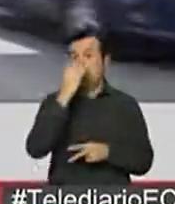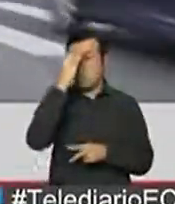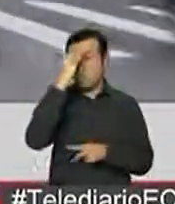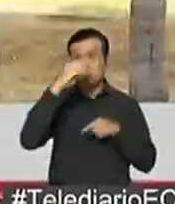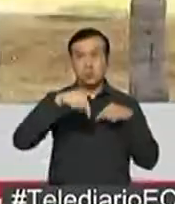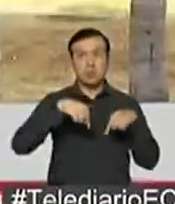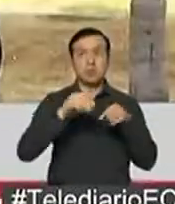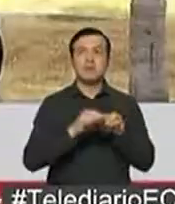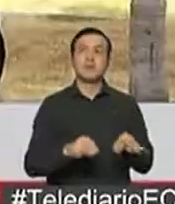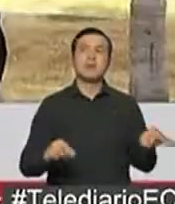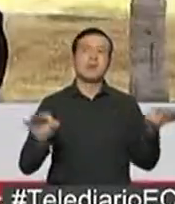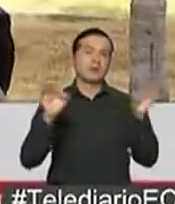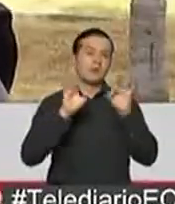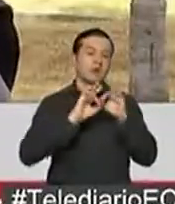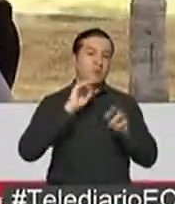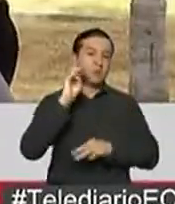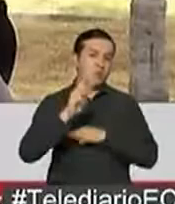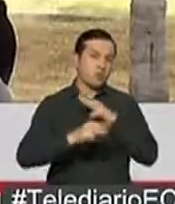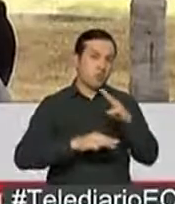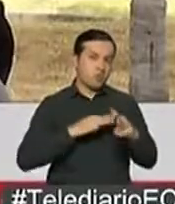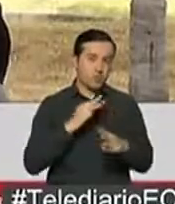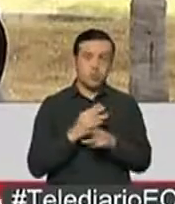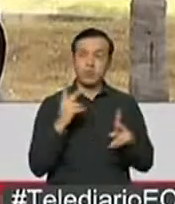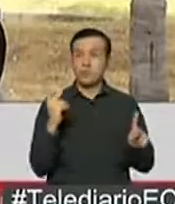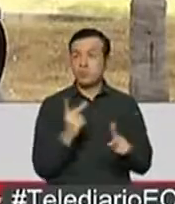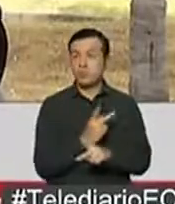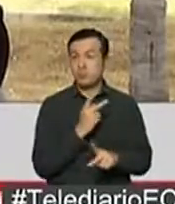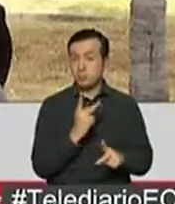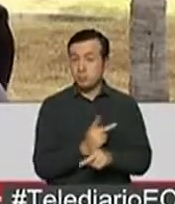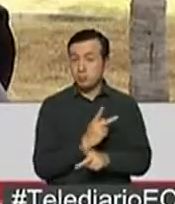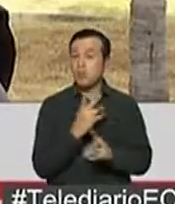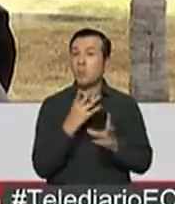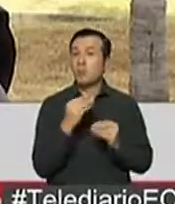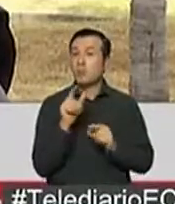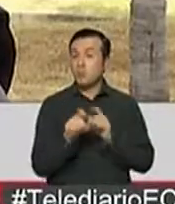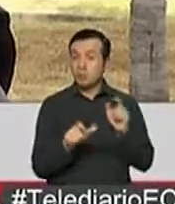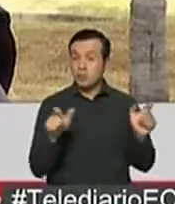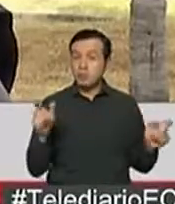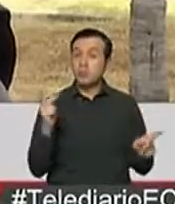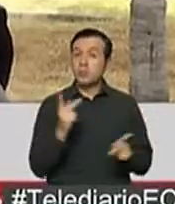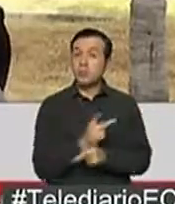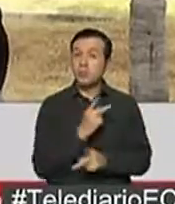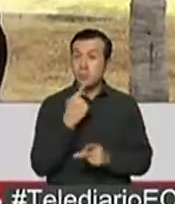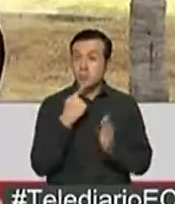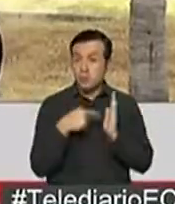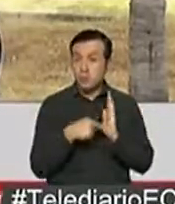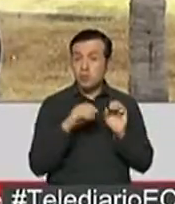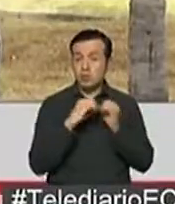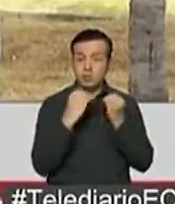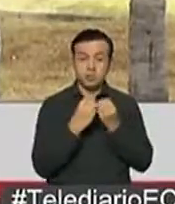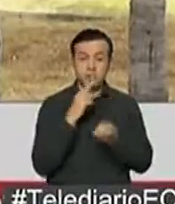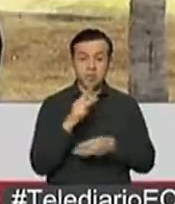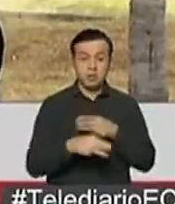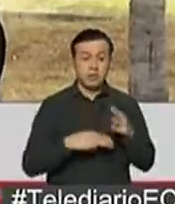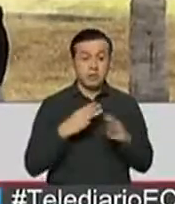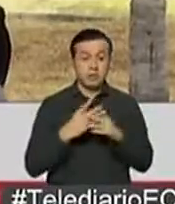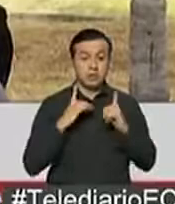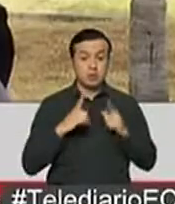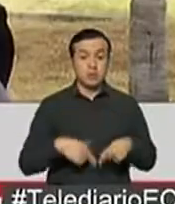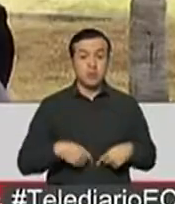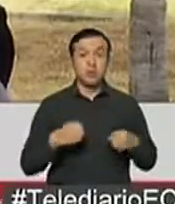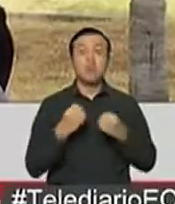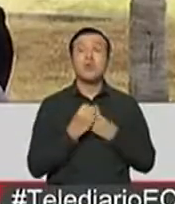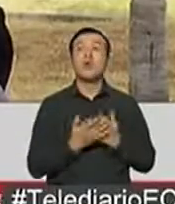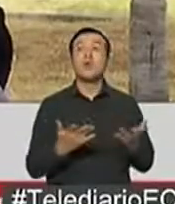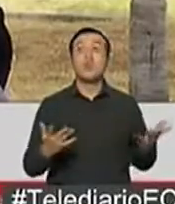la clave y a nivel mundial esta pandemia como lo han catalogado algunas instituciones como la o ms alrededor